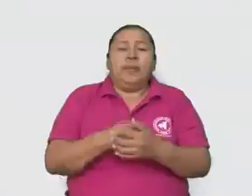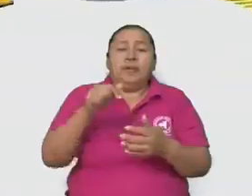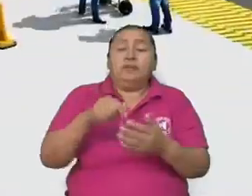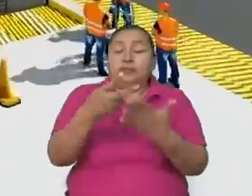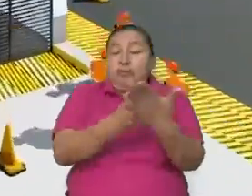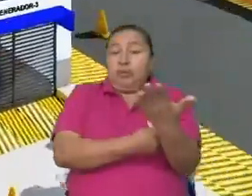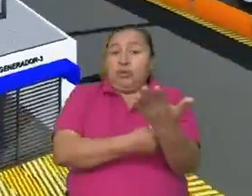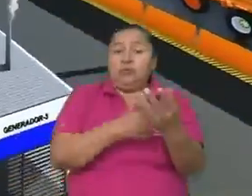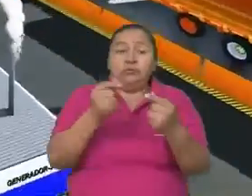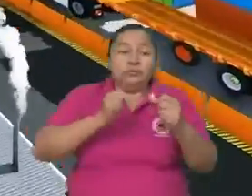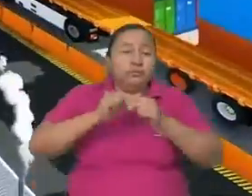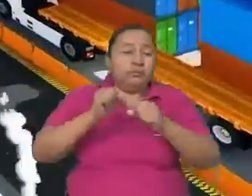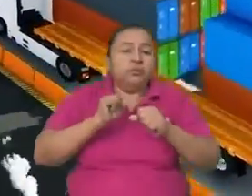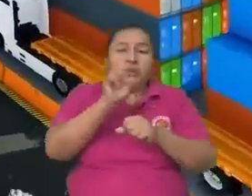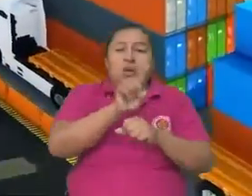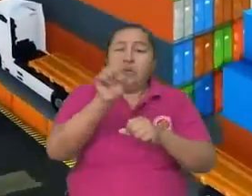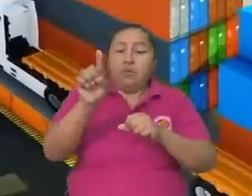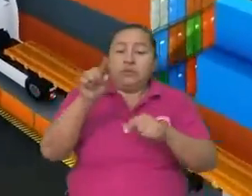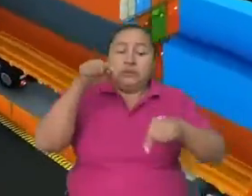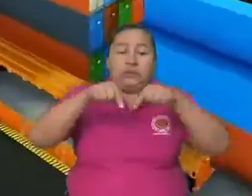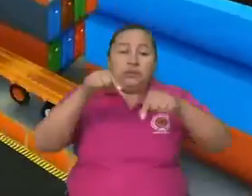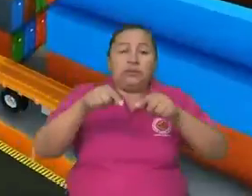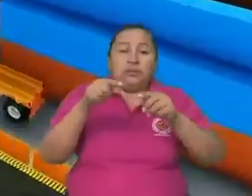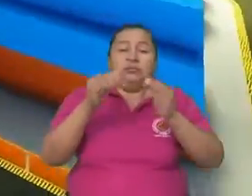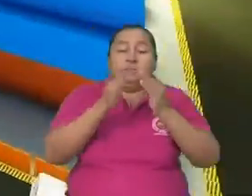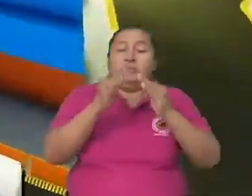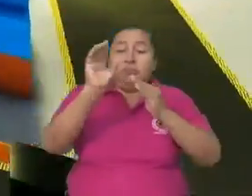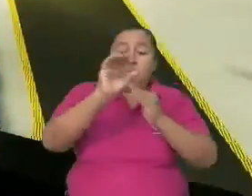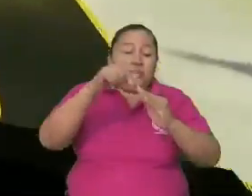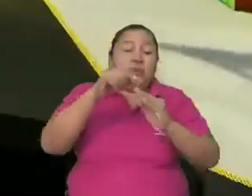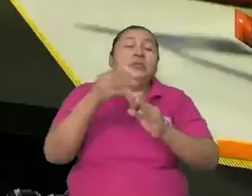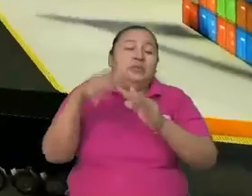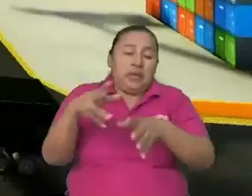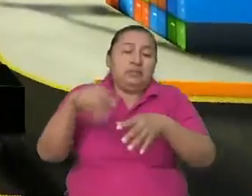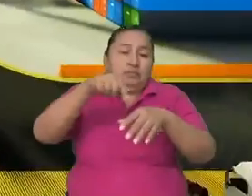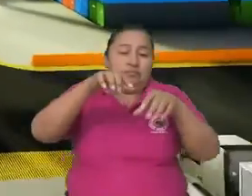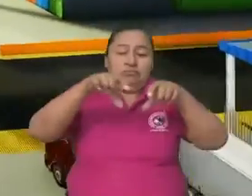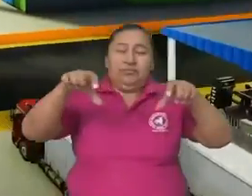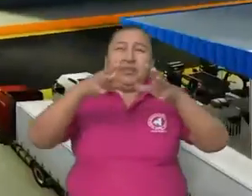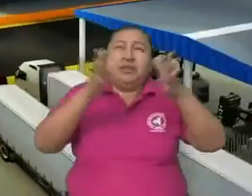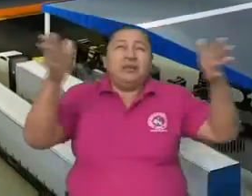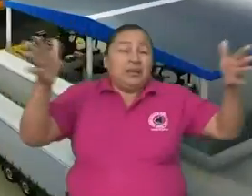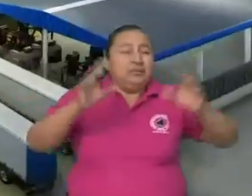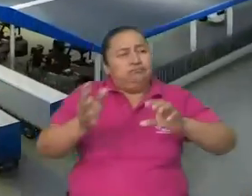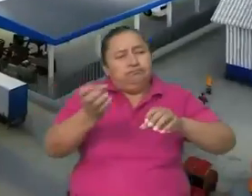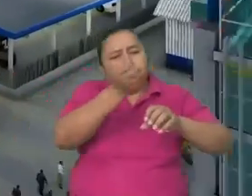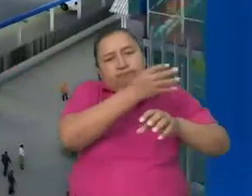logístico a 11 kilómetros de Corinto, pues ahí vamos a tener que llevar la mayoría de los contenedores.